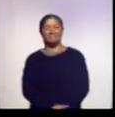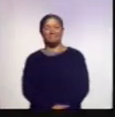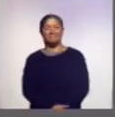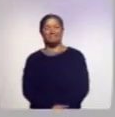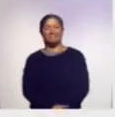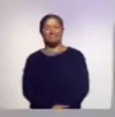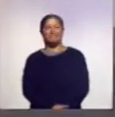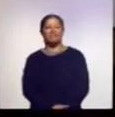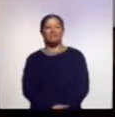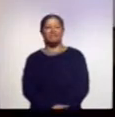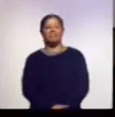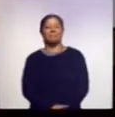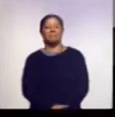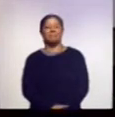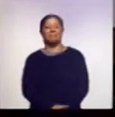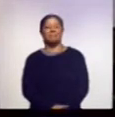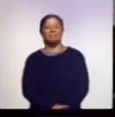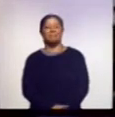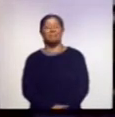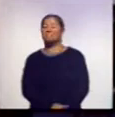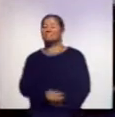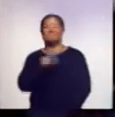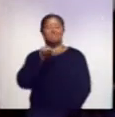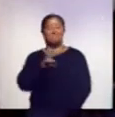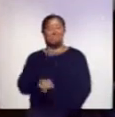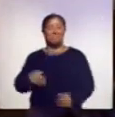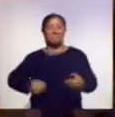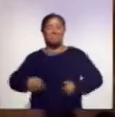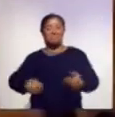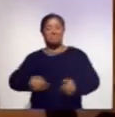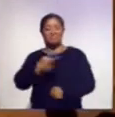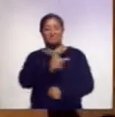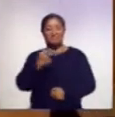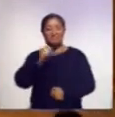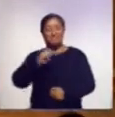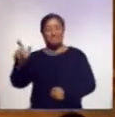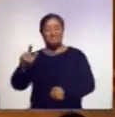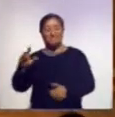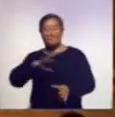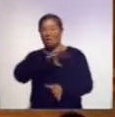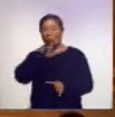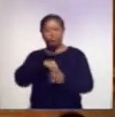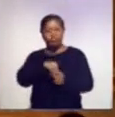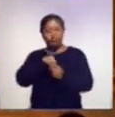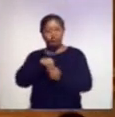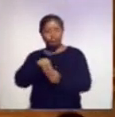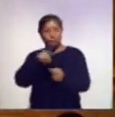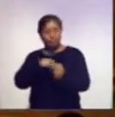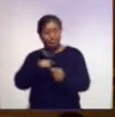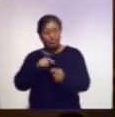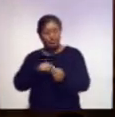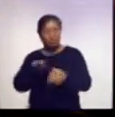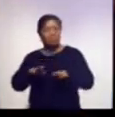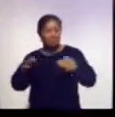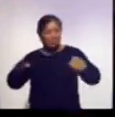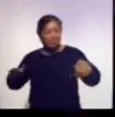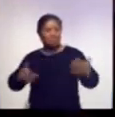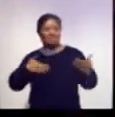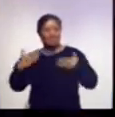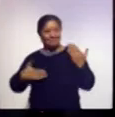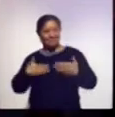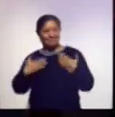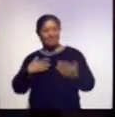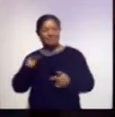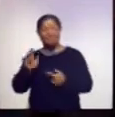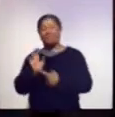rapero. Fue así como el Teatro Xicoténcatl se llenó de colores, música y alegría durante la presentación de